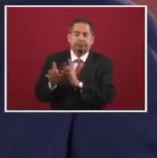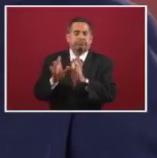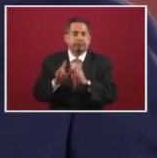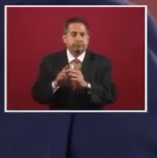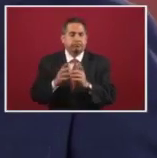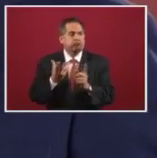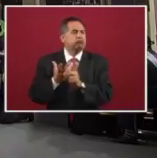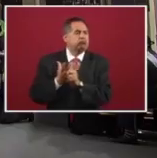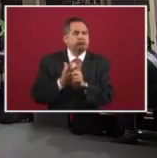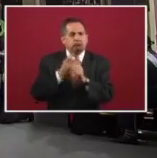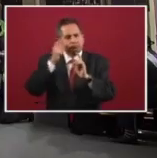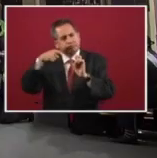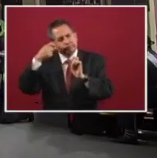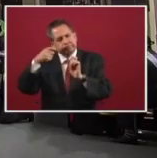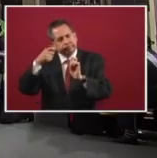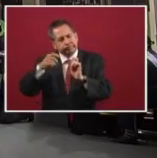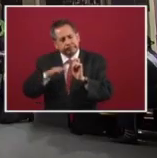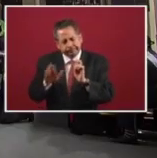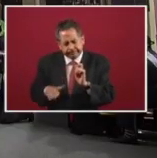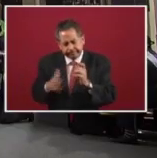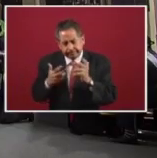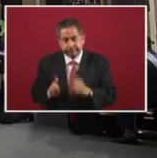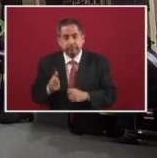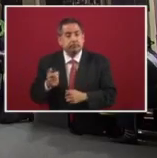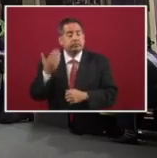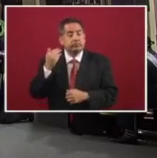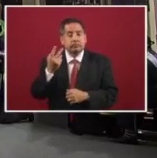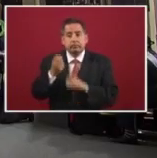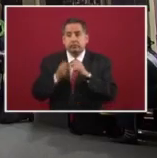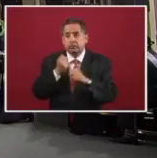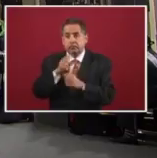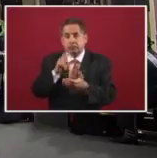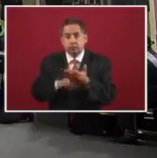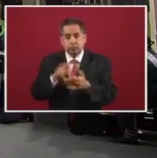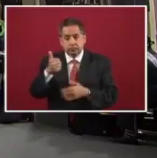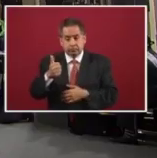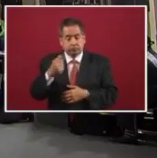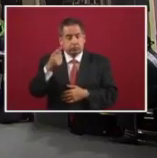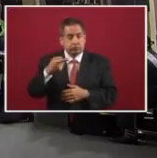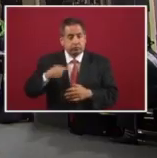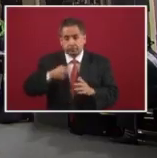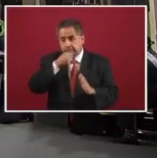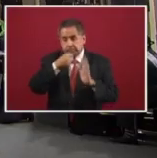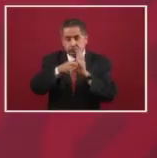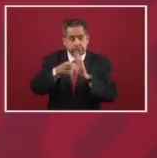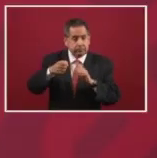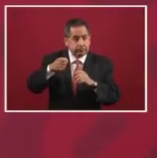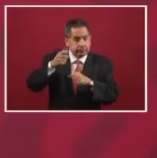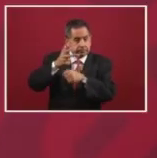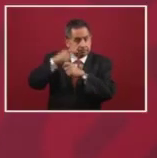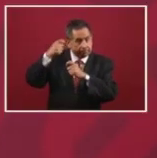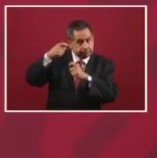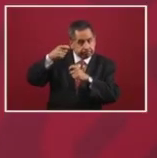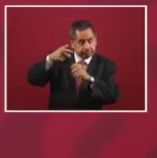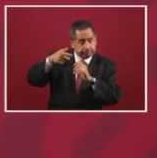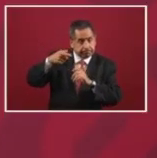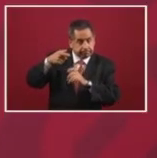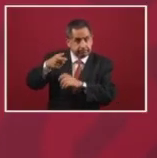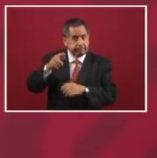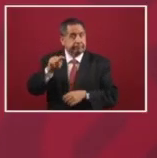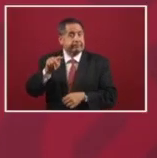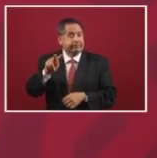cubriendo. Me acuerdo que en el 2006 perdió la vida un reportero, un camarógrafo de Televisa,